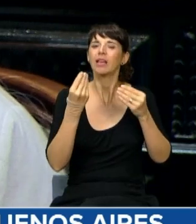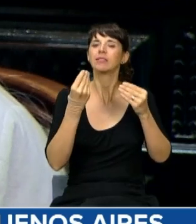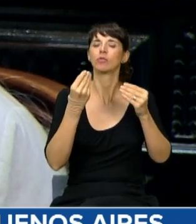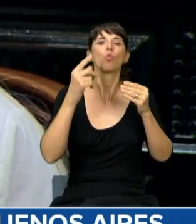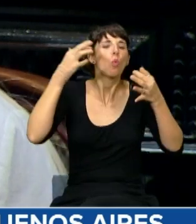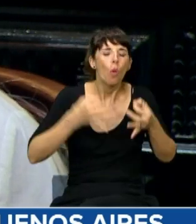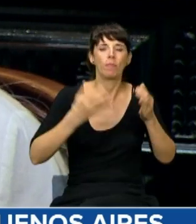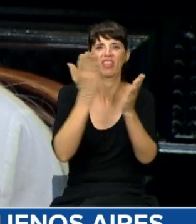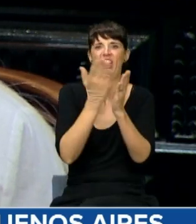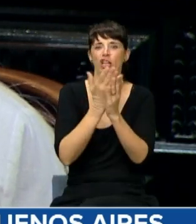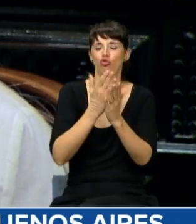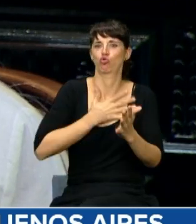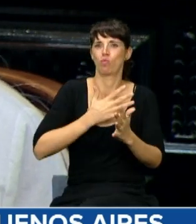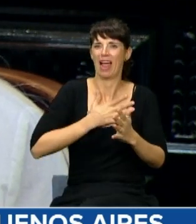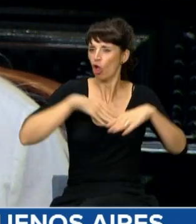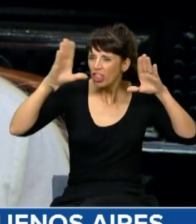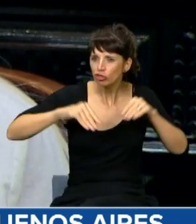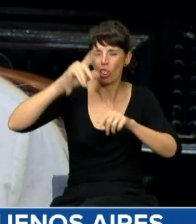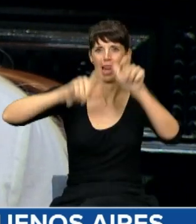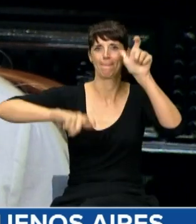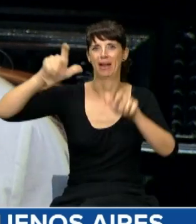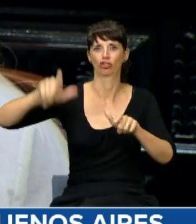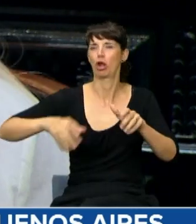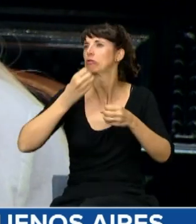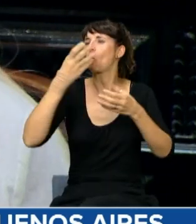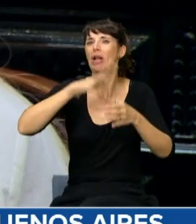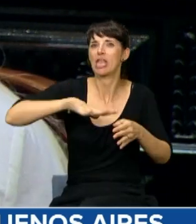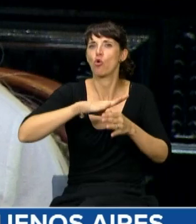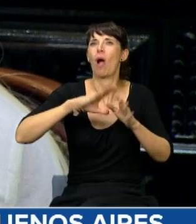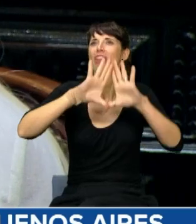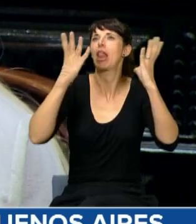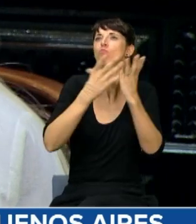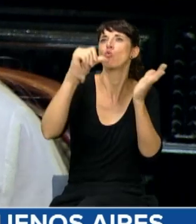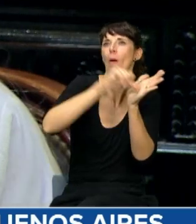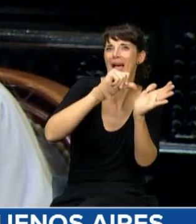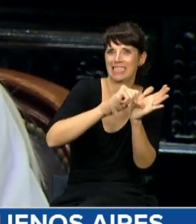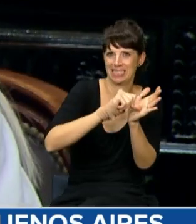los derechos humanos de todas las personas en cualquier lugar del mundo donde se